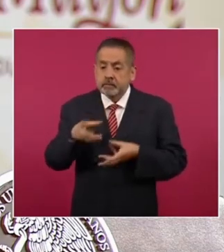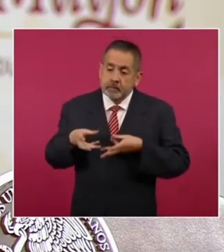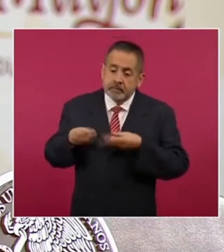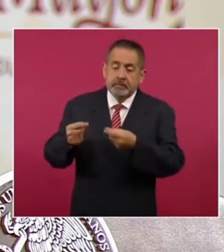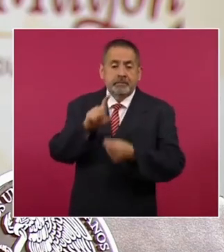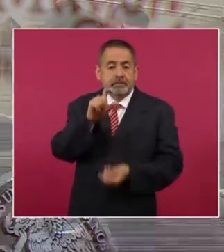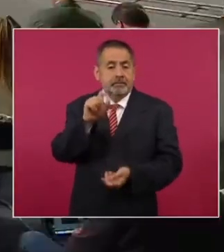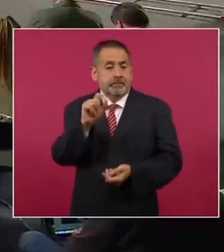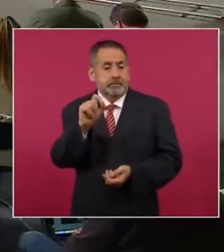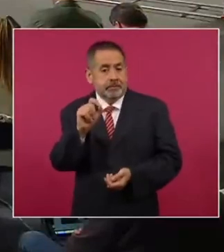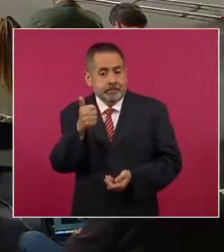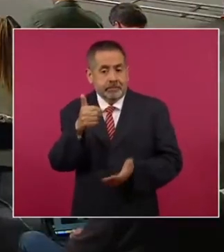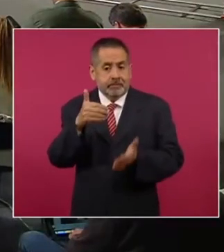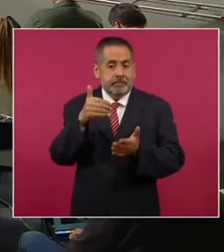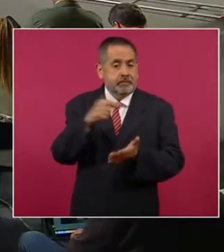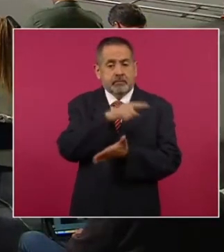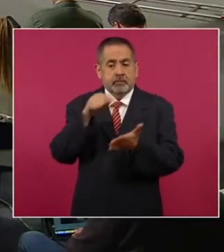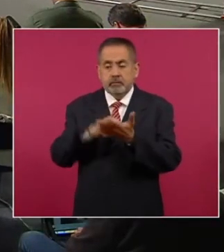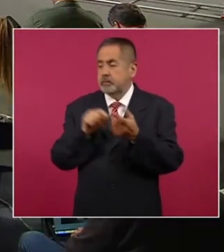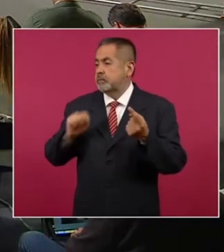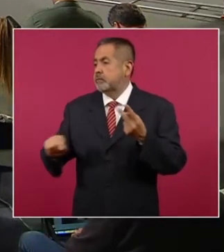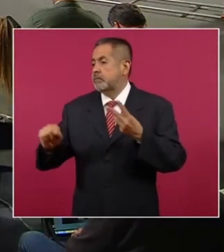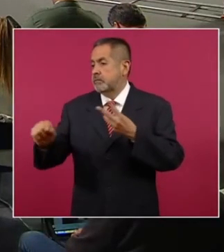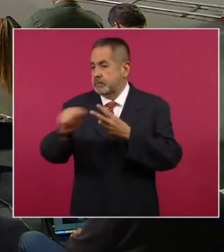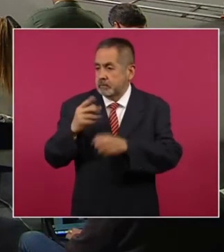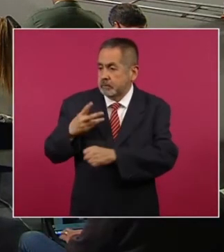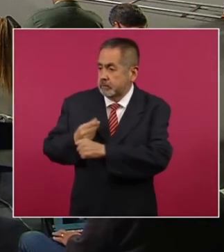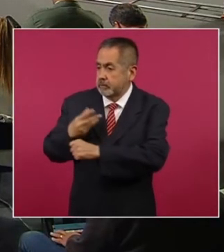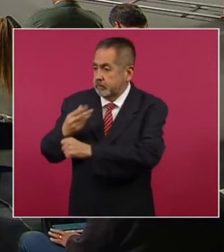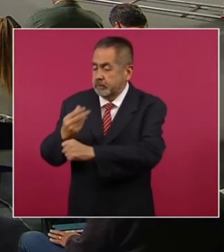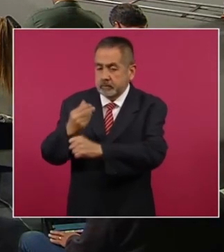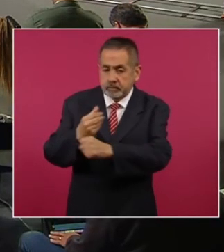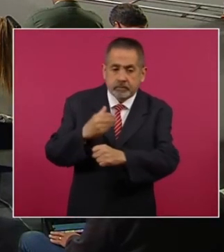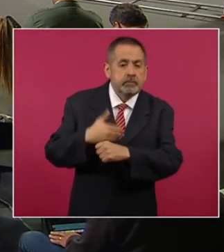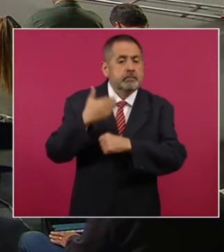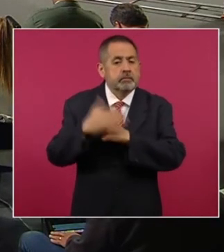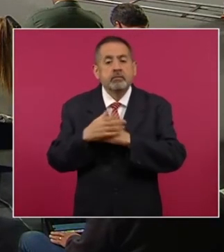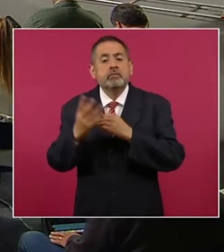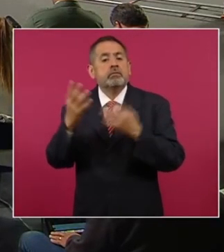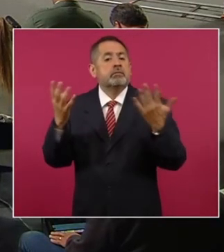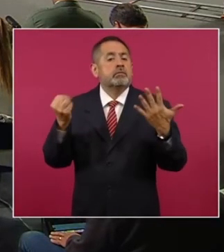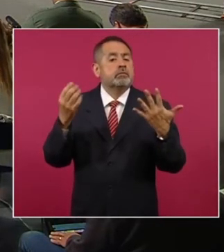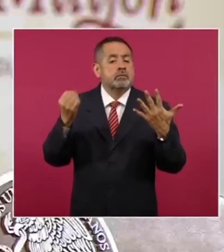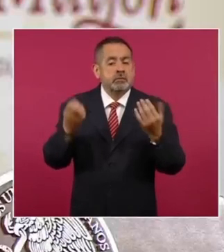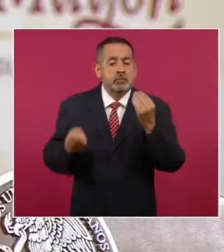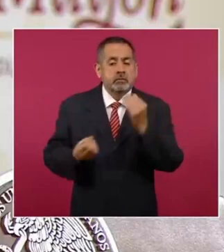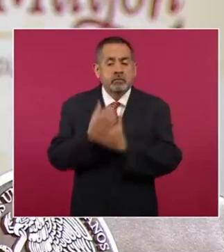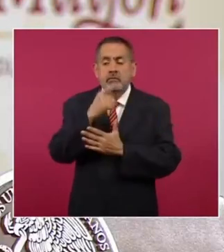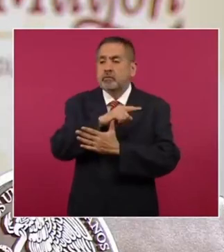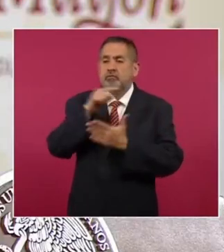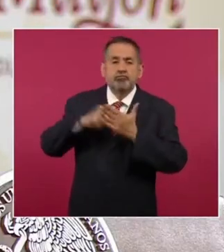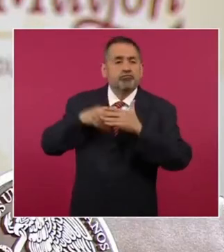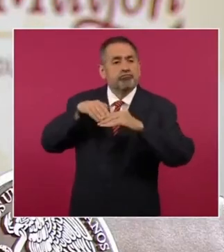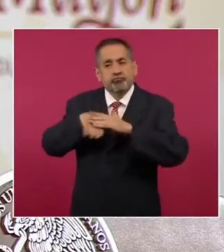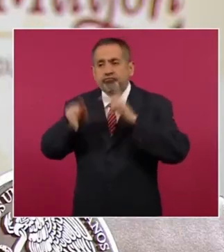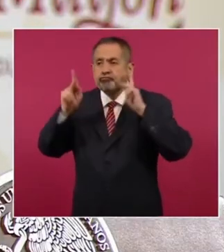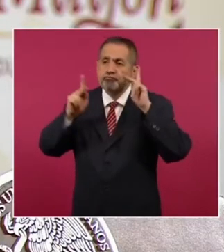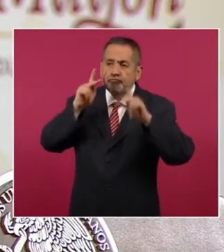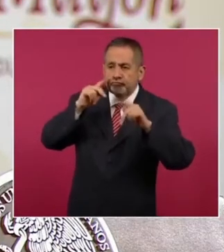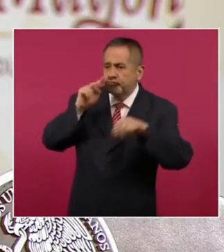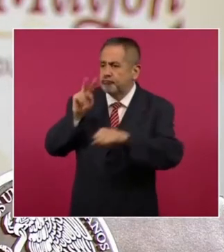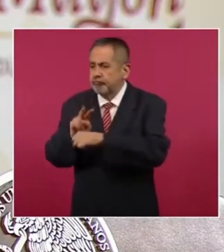26 zonas arqueológicas y crear nueve centros de atención a